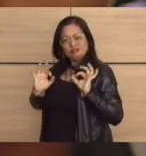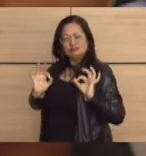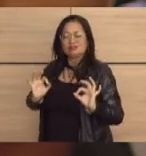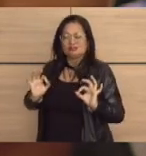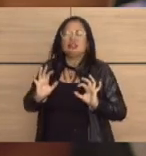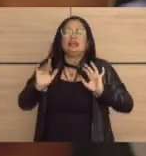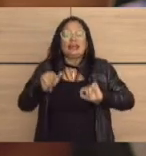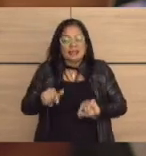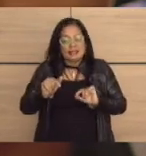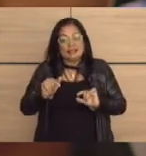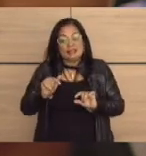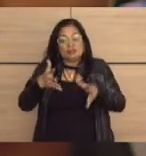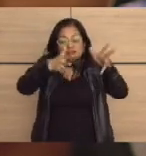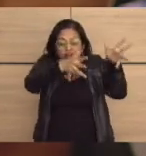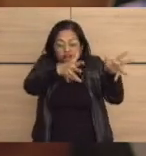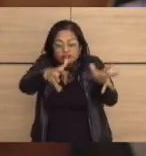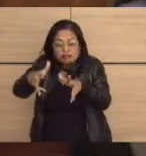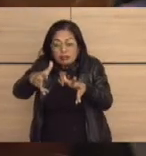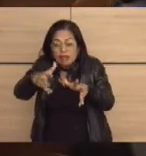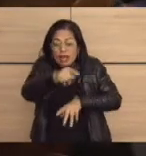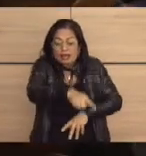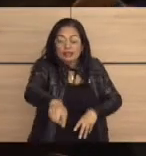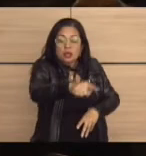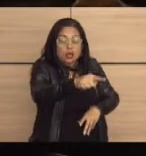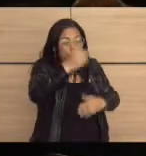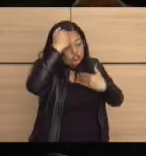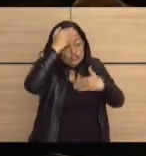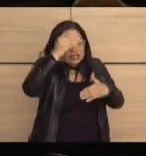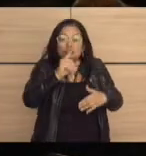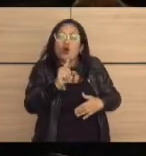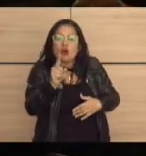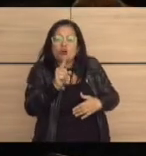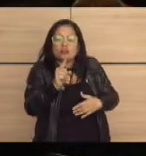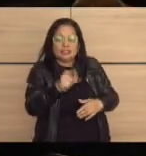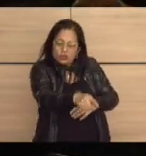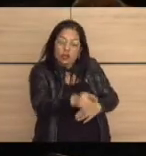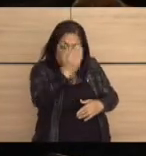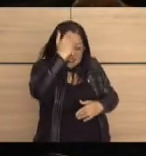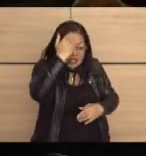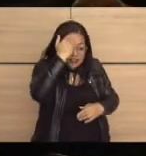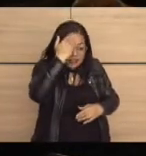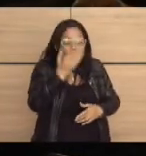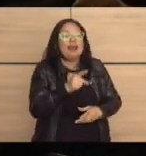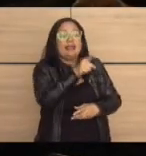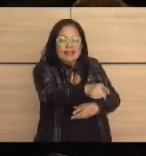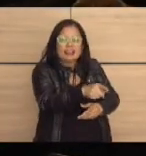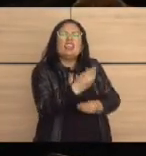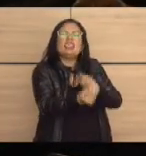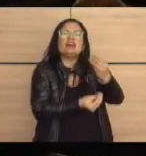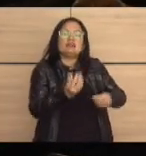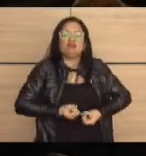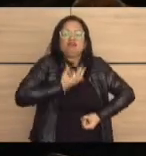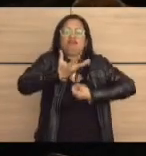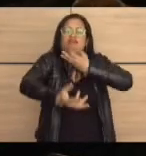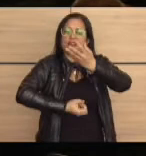pedagogía como un enseñarle al que no sabe, sino como un permitirle al que sabe que aprenda a expresar lo que sabe,